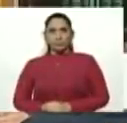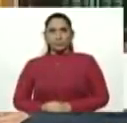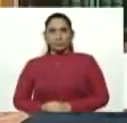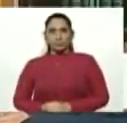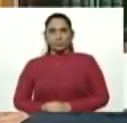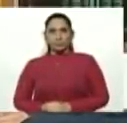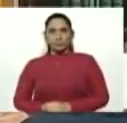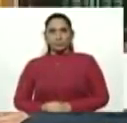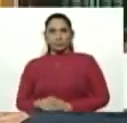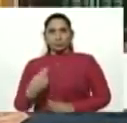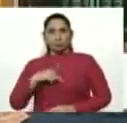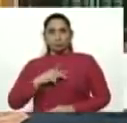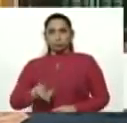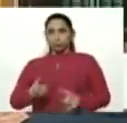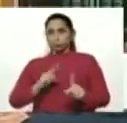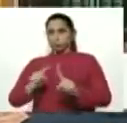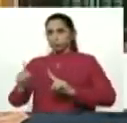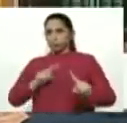y la activamos.